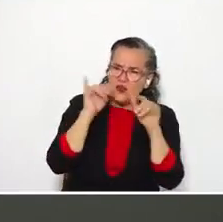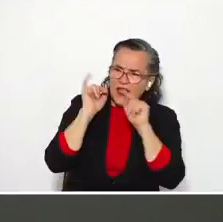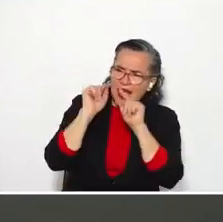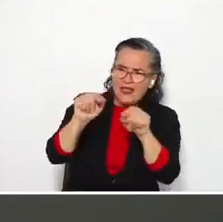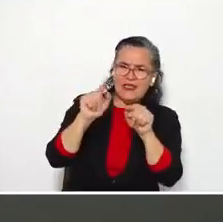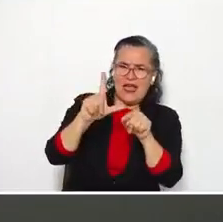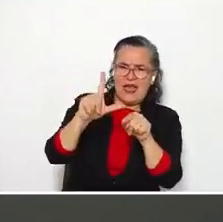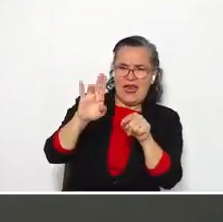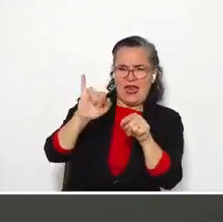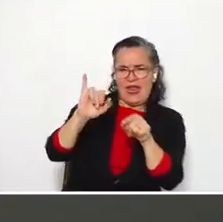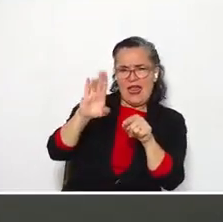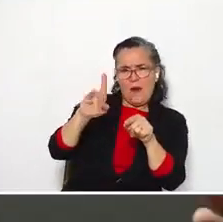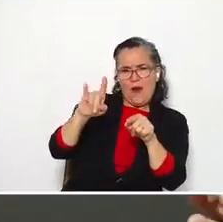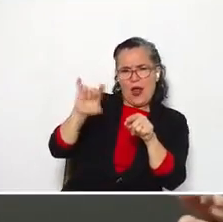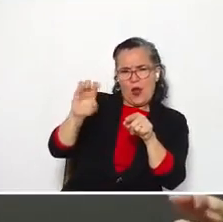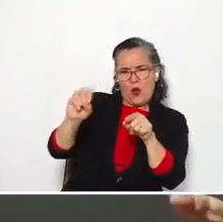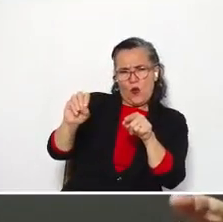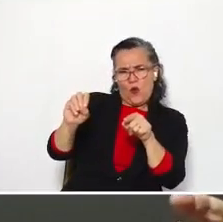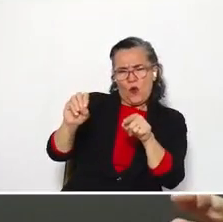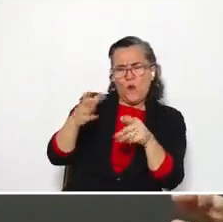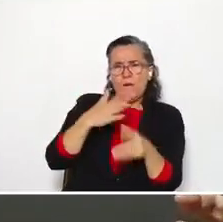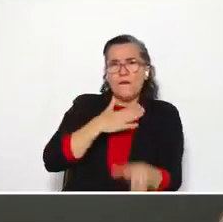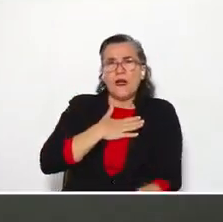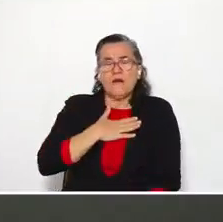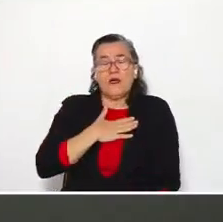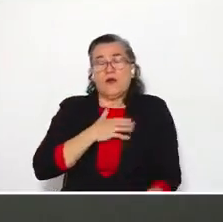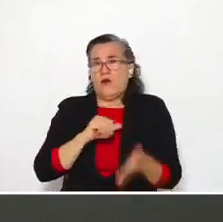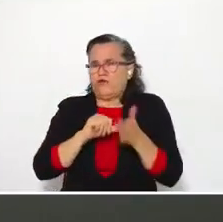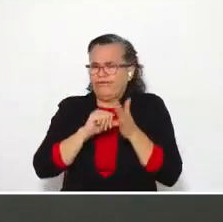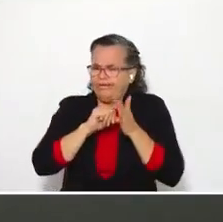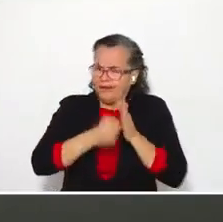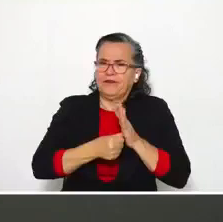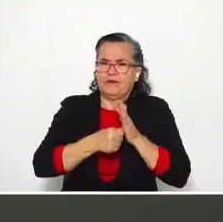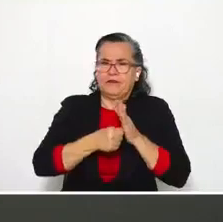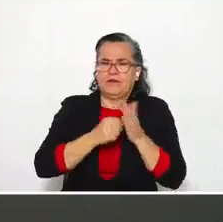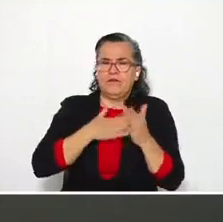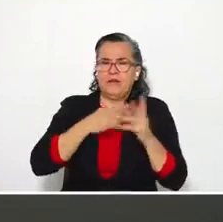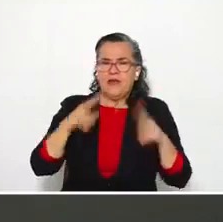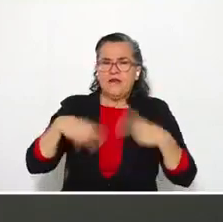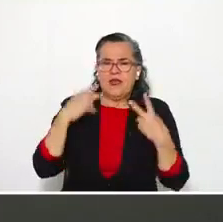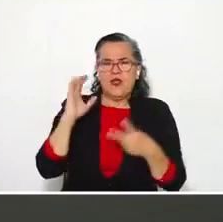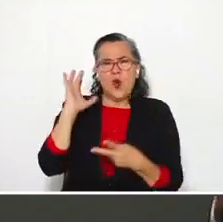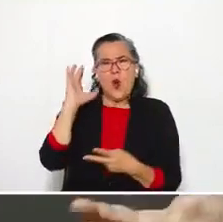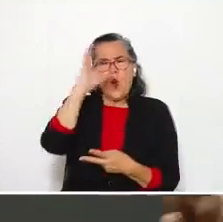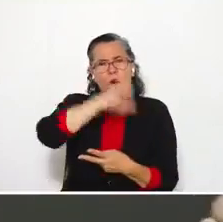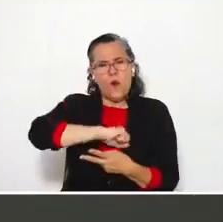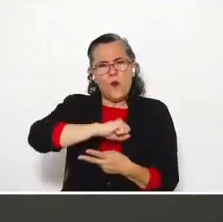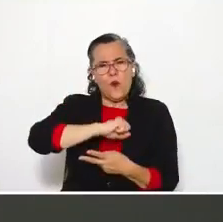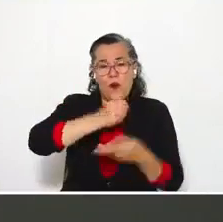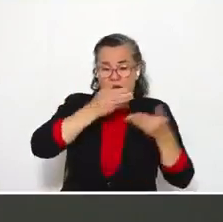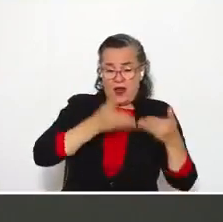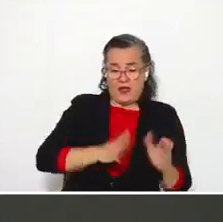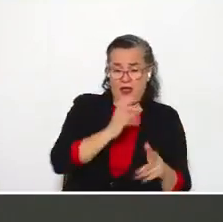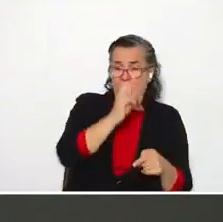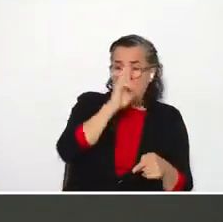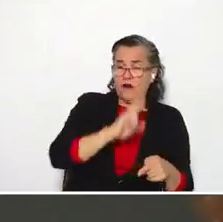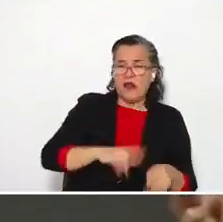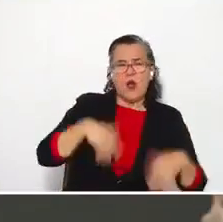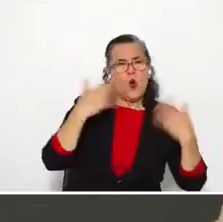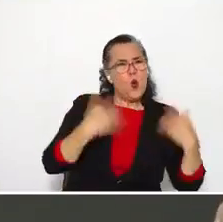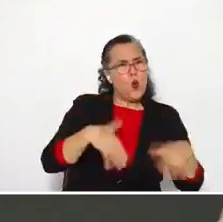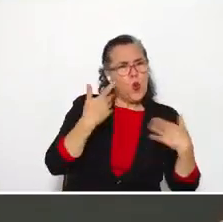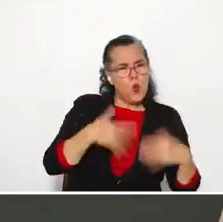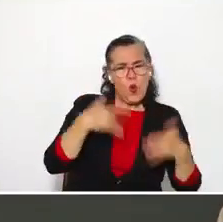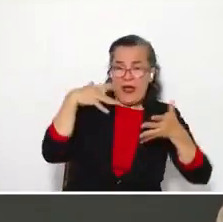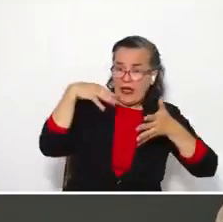Y entonces, y fue algo que a mí me marcó la vida porque me di cuenta lo que es nacer en Costa Rica, estudiar